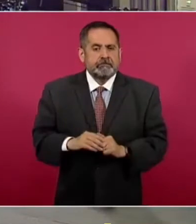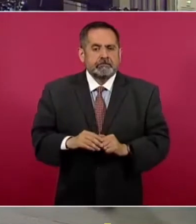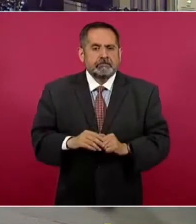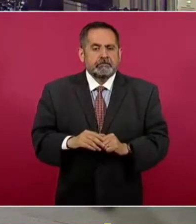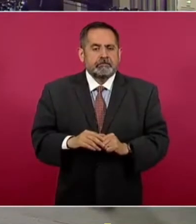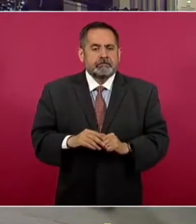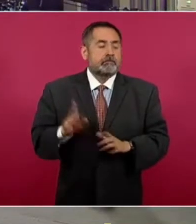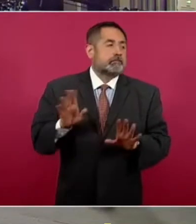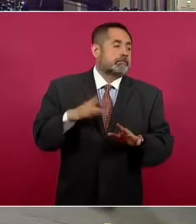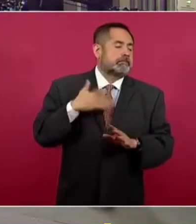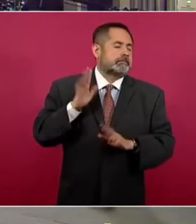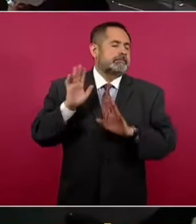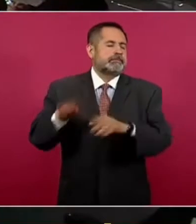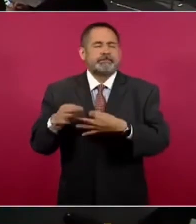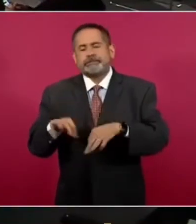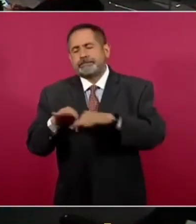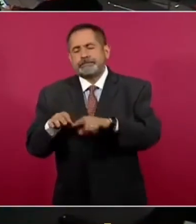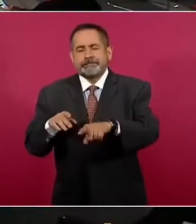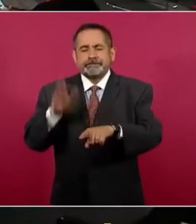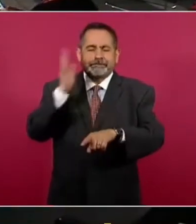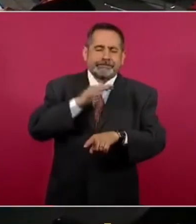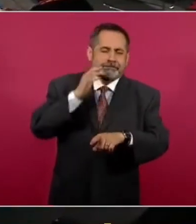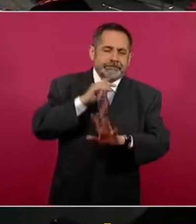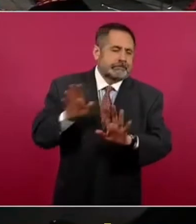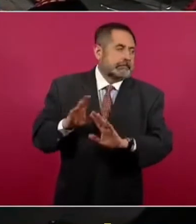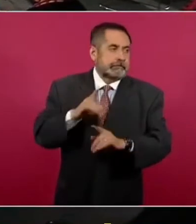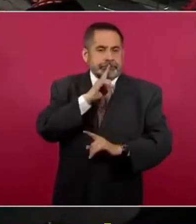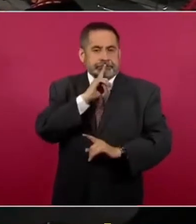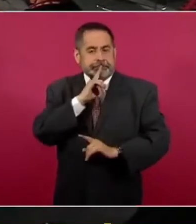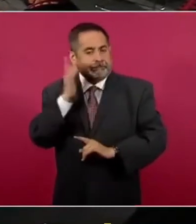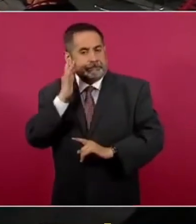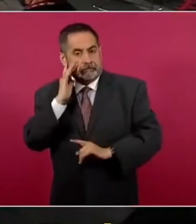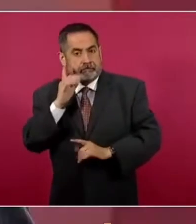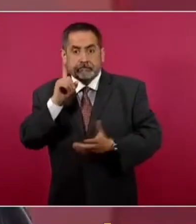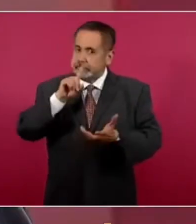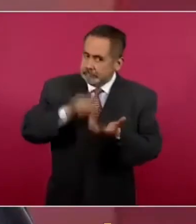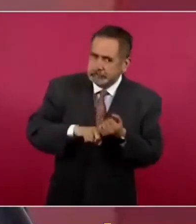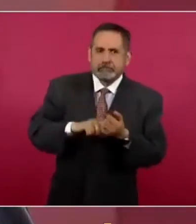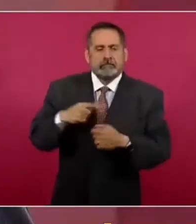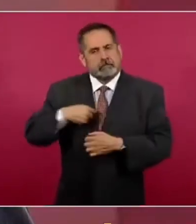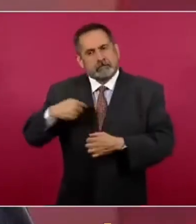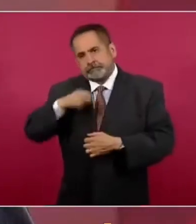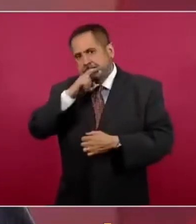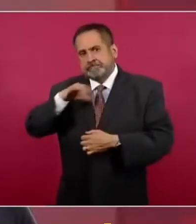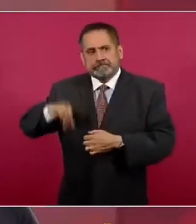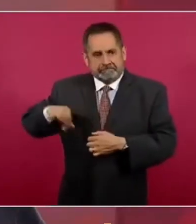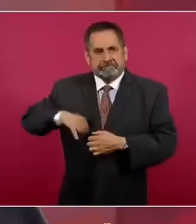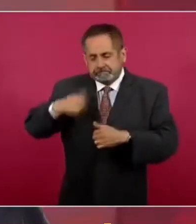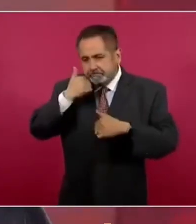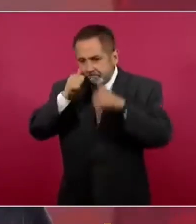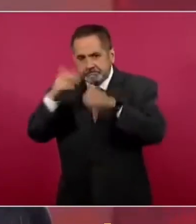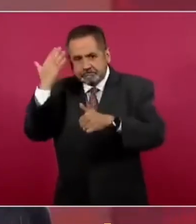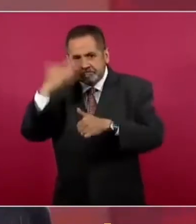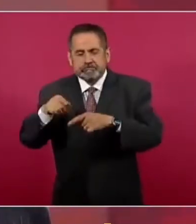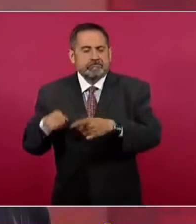Dice como que no me importaba mucho, que no me interesaba, pero claro que me interesaba. Sabía